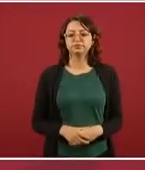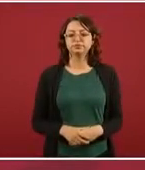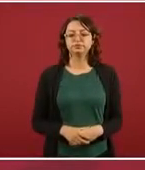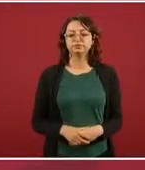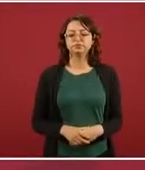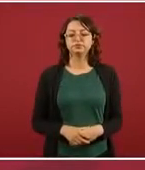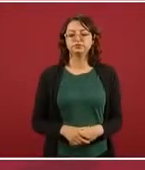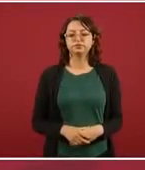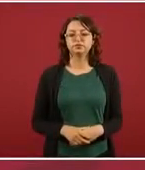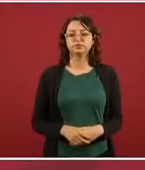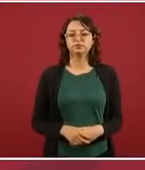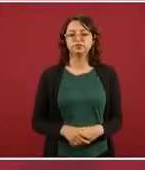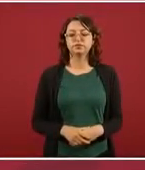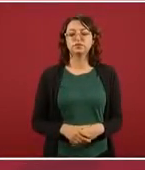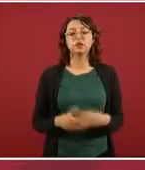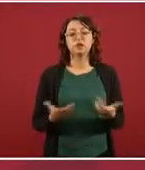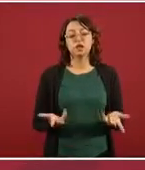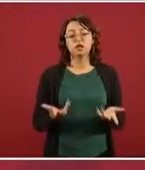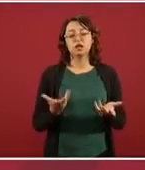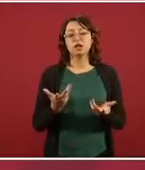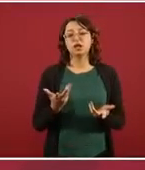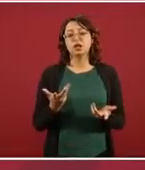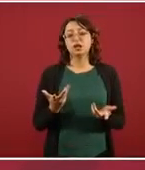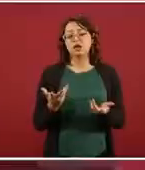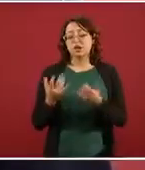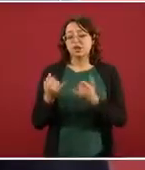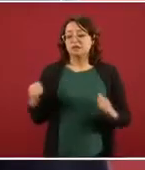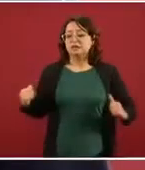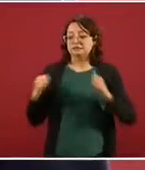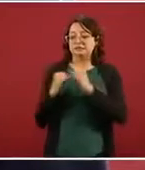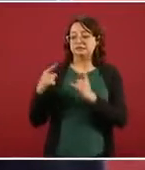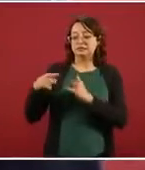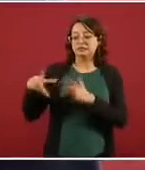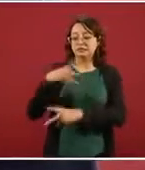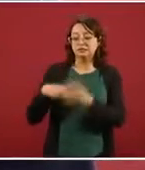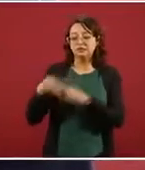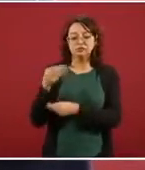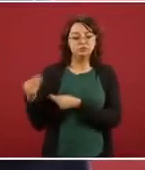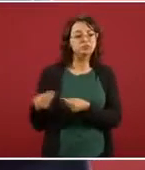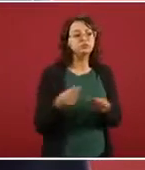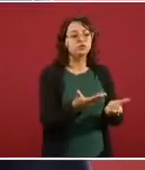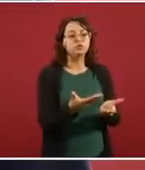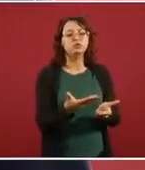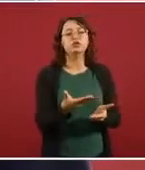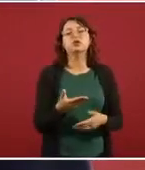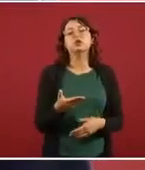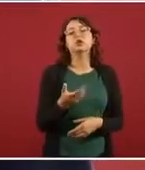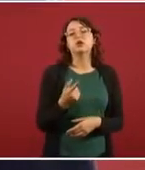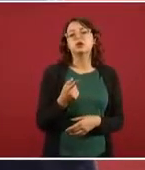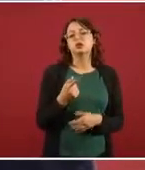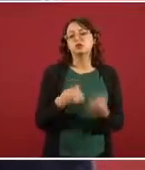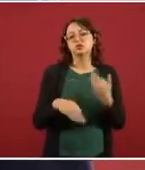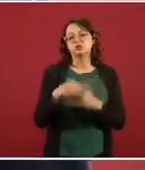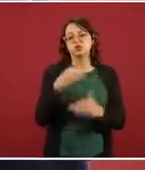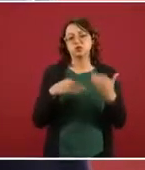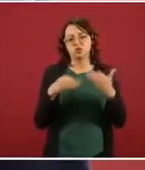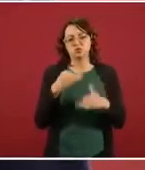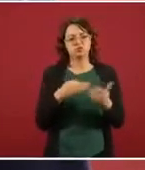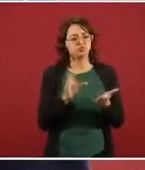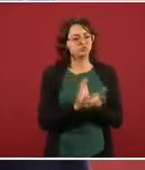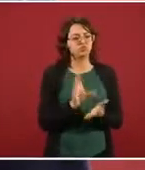del Instituto para devolverle al pueblo lo robado, se les entregó a todos por